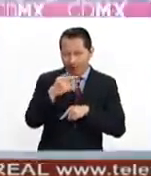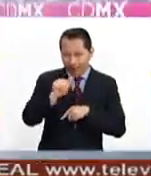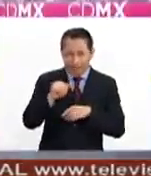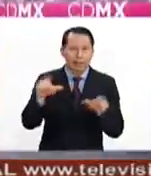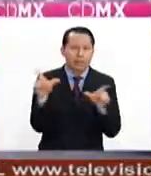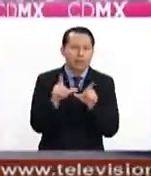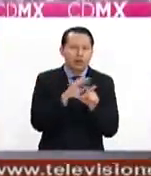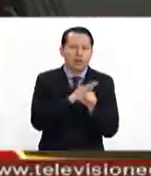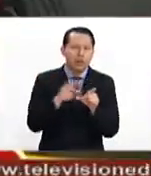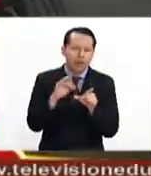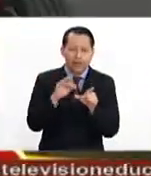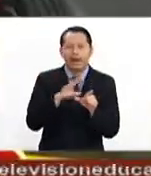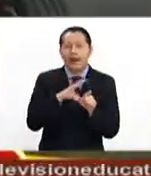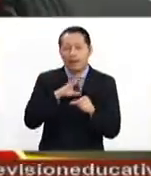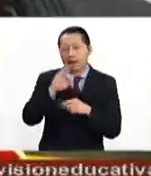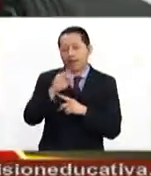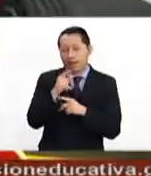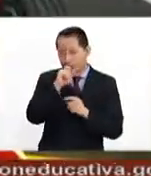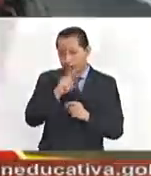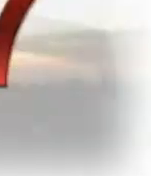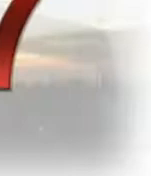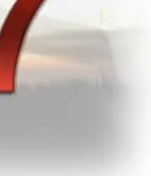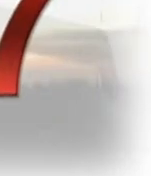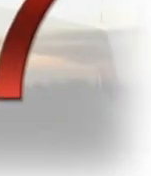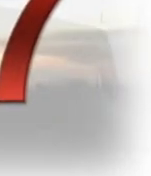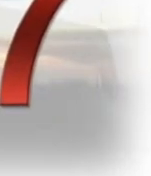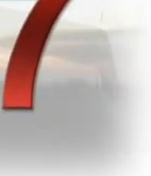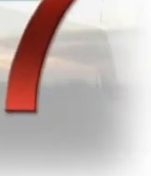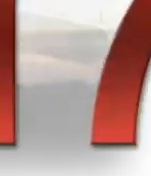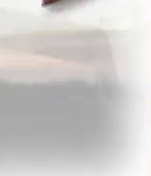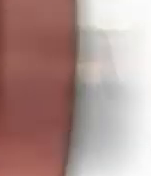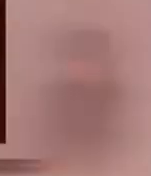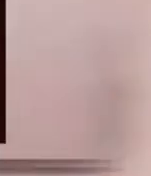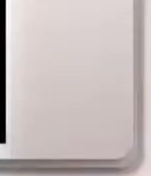la Fórmula E de automovilismo.